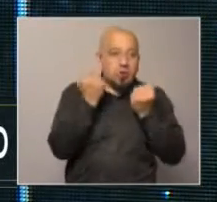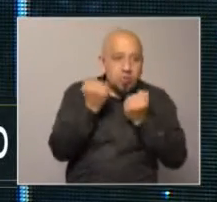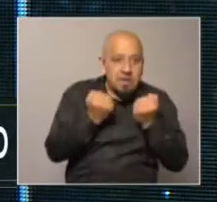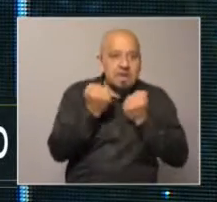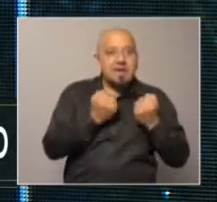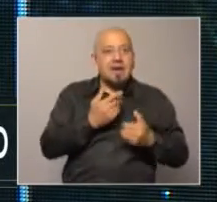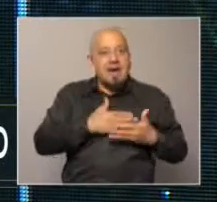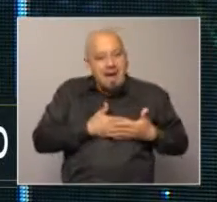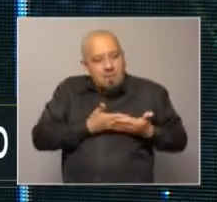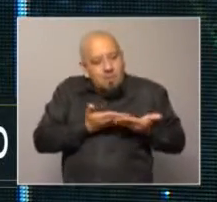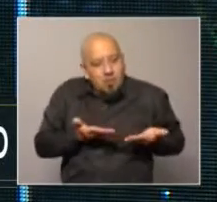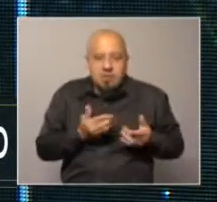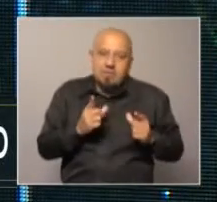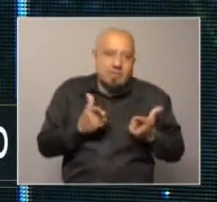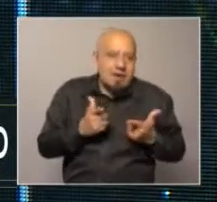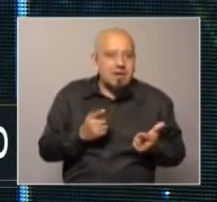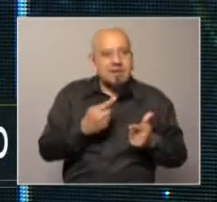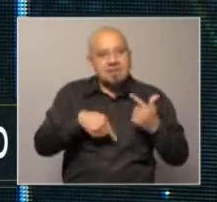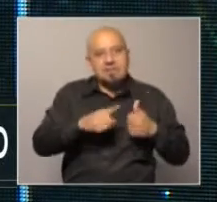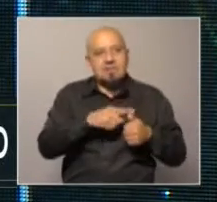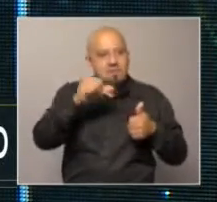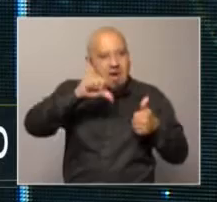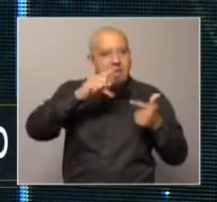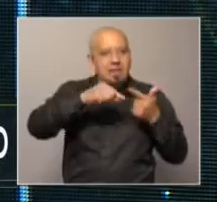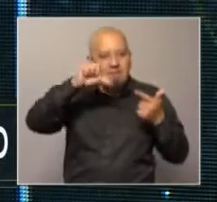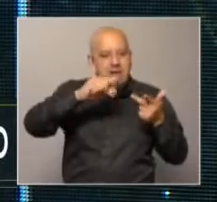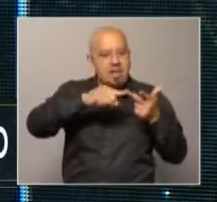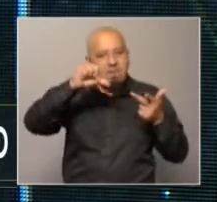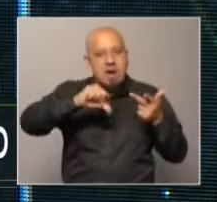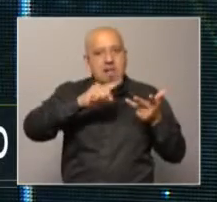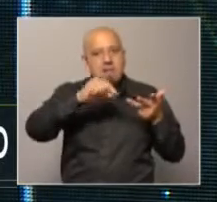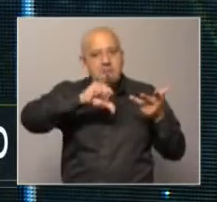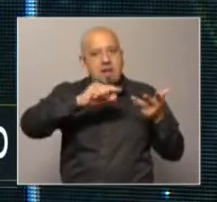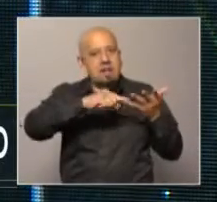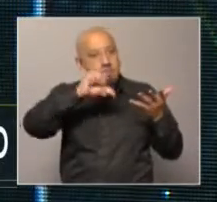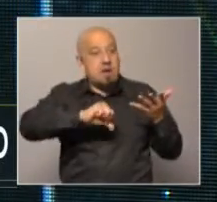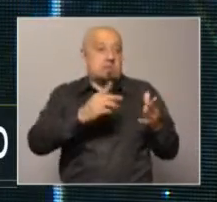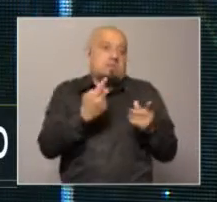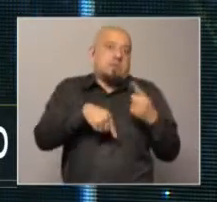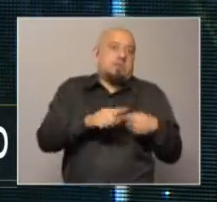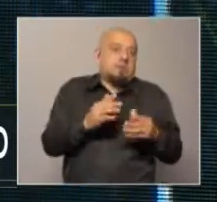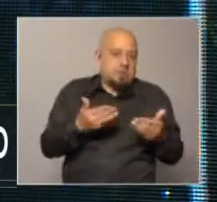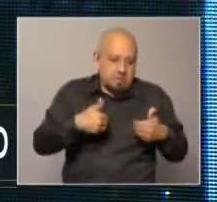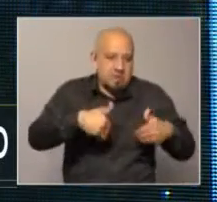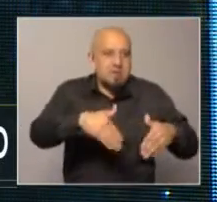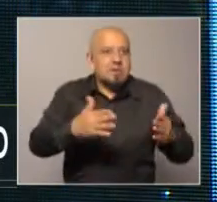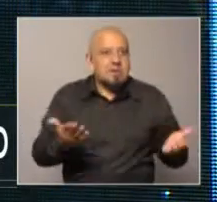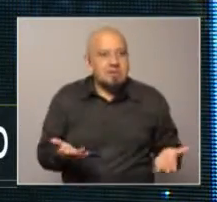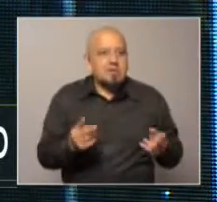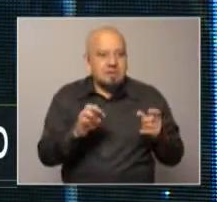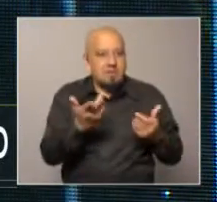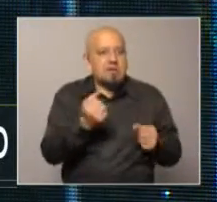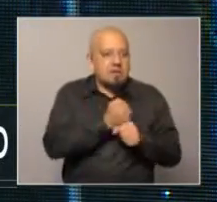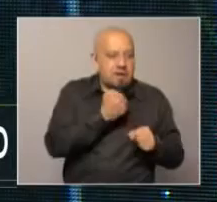afecto. De desventajas sociales de todo tipo, de tipo estructural en el mercado laboral, con precarias